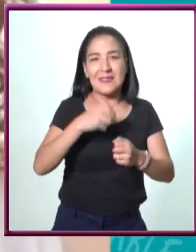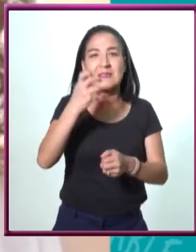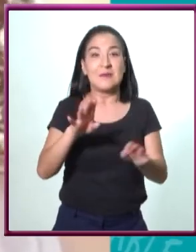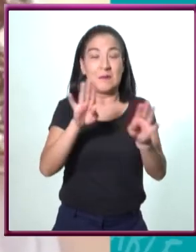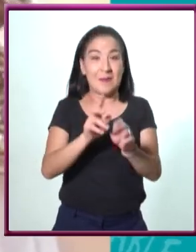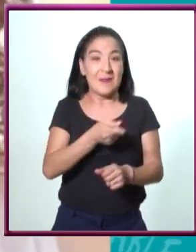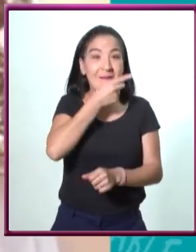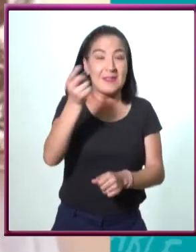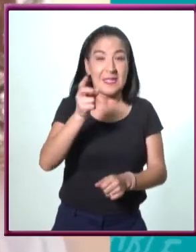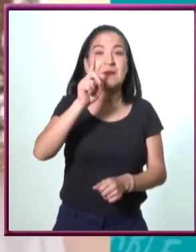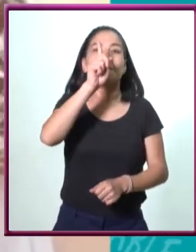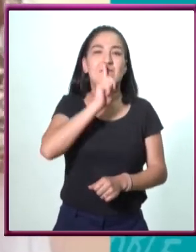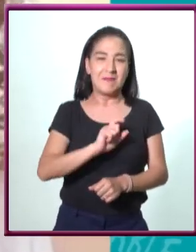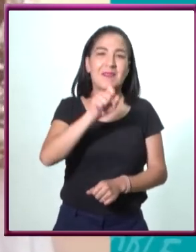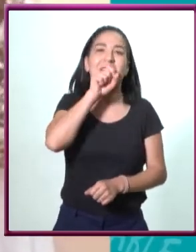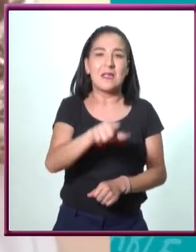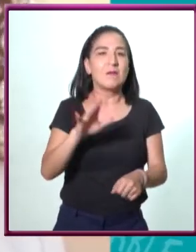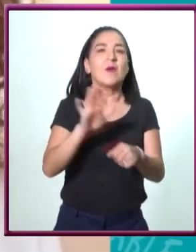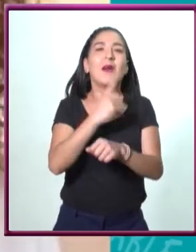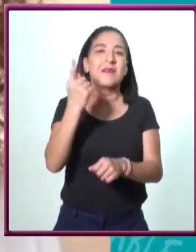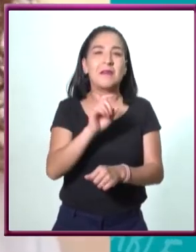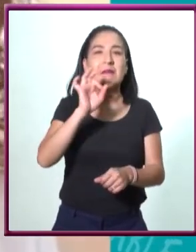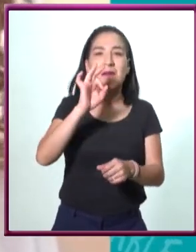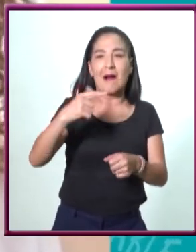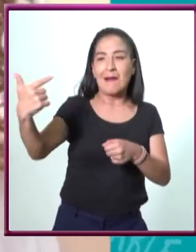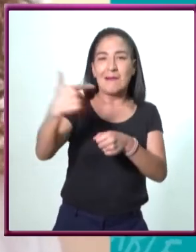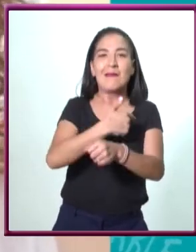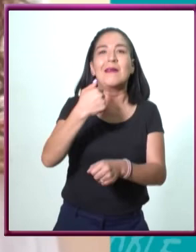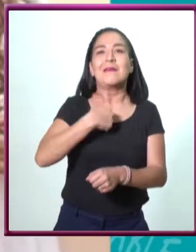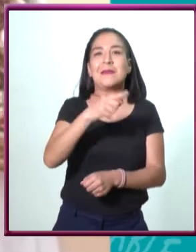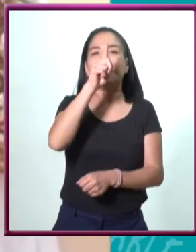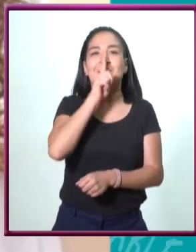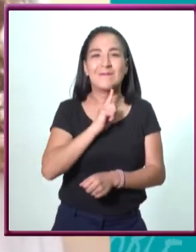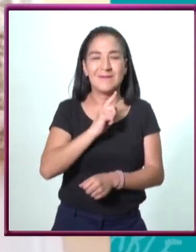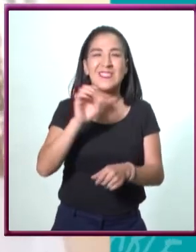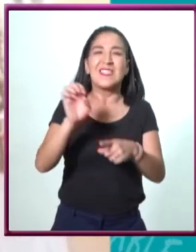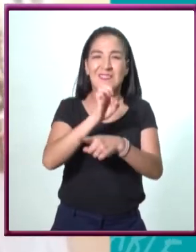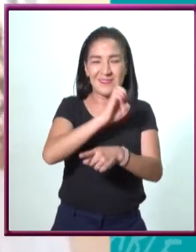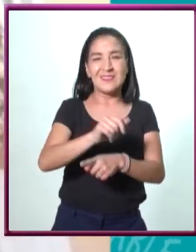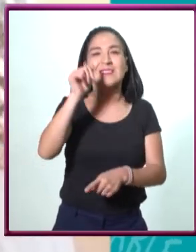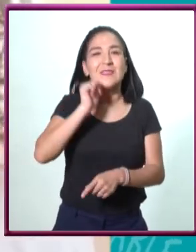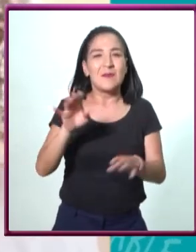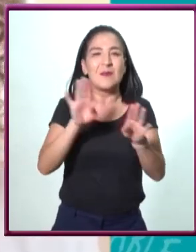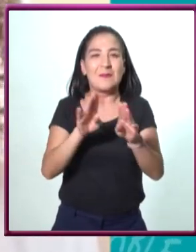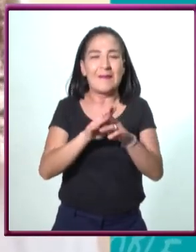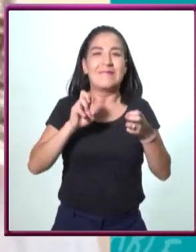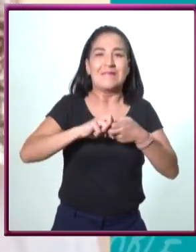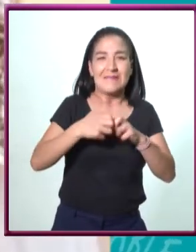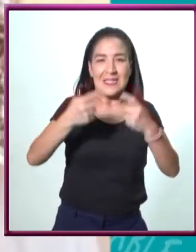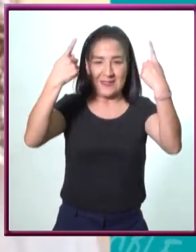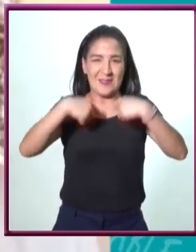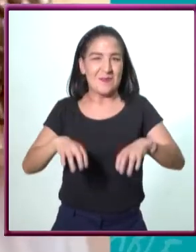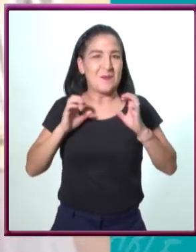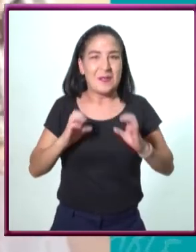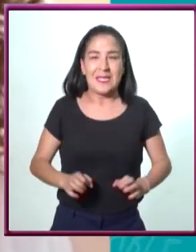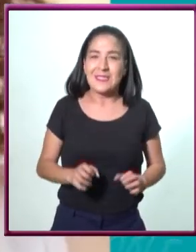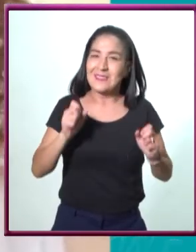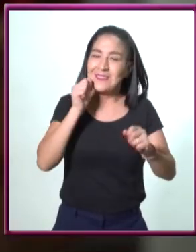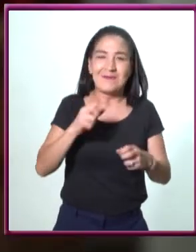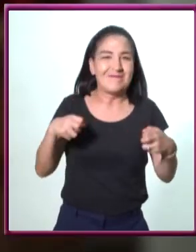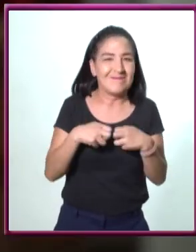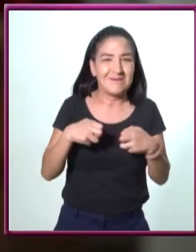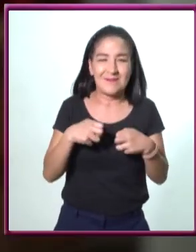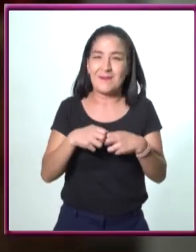después de decir la mentira, también, porque no vaya a ser que nos cachen la mentira. Entonces siempre hay una tensión en el cuerpo,